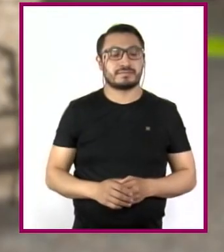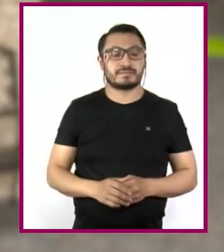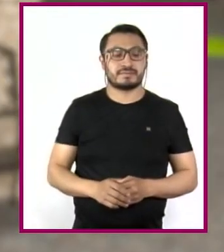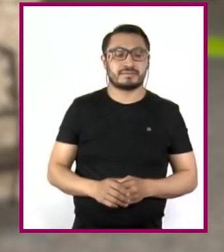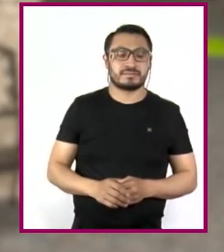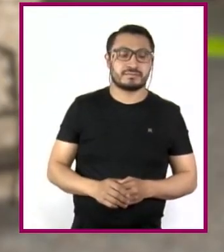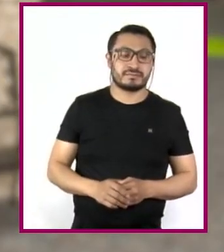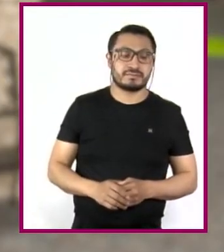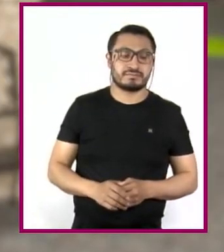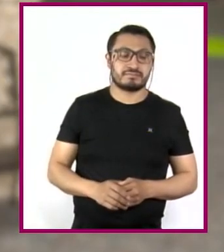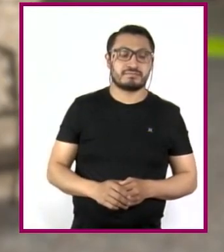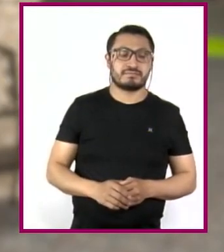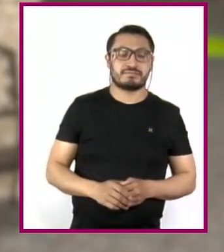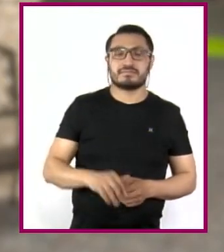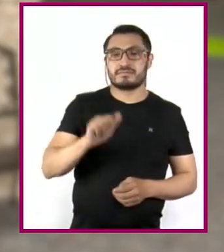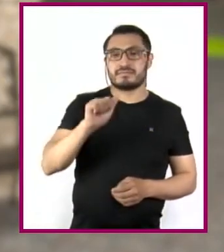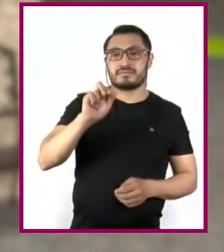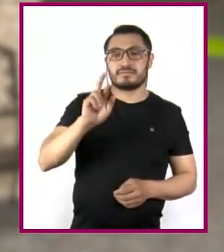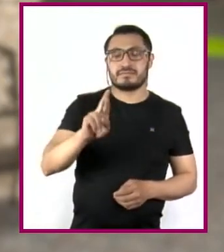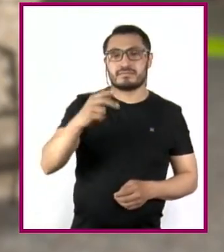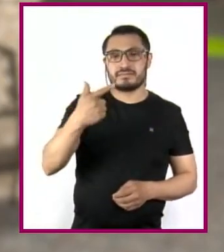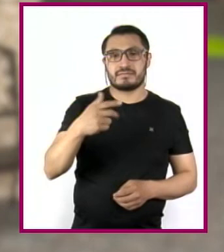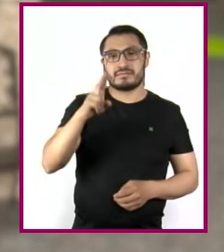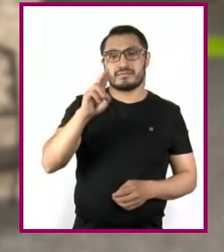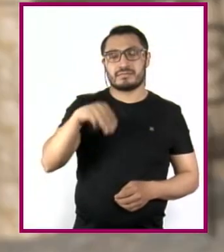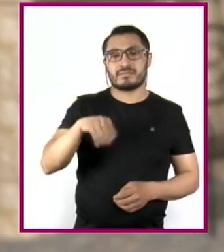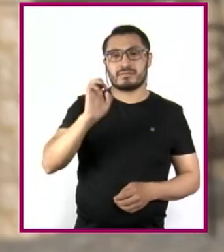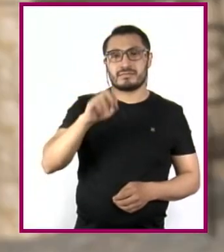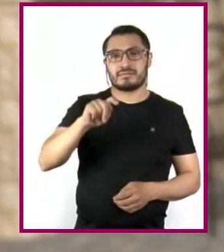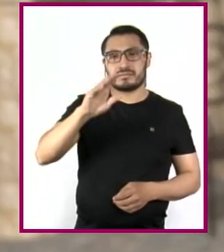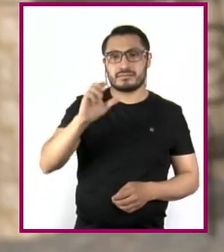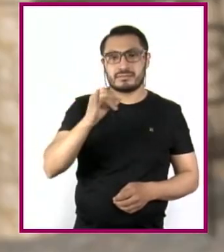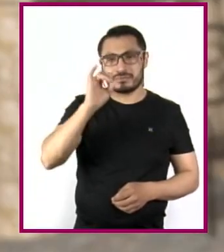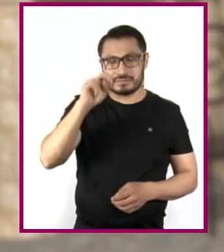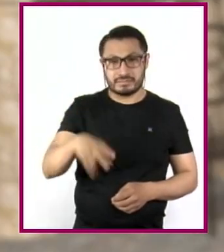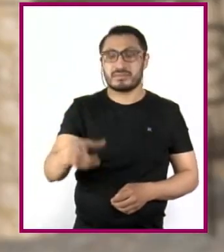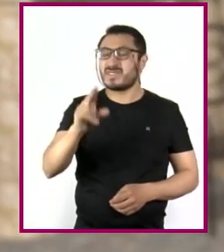no. Que la argumentación no es una pelea entre adversarios.